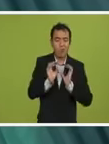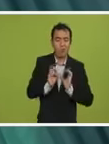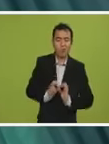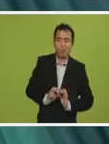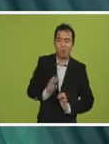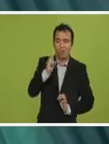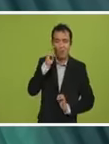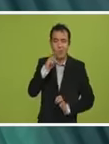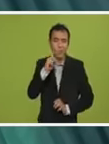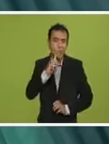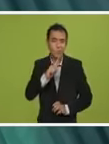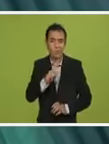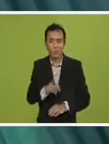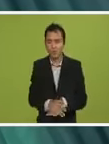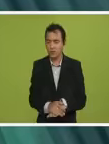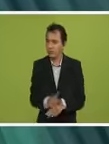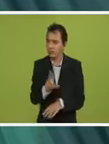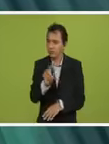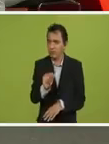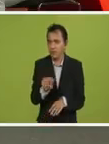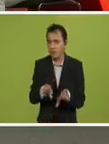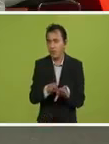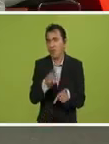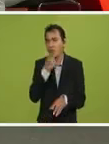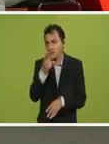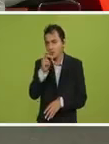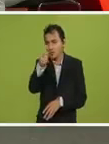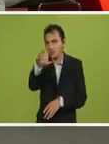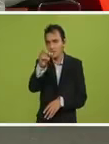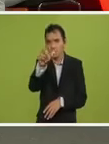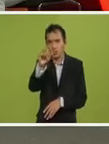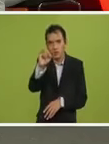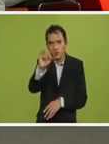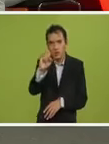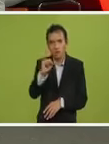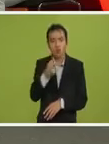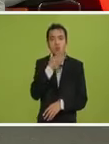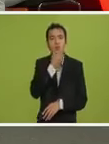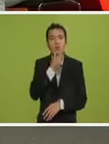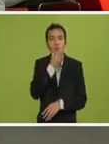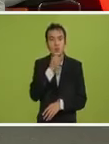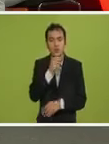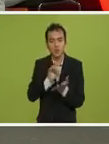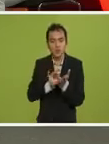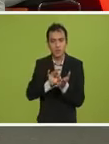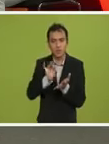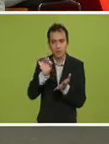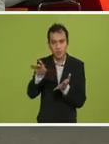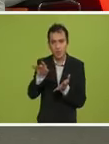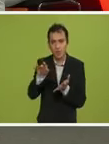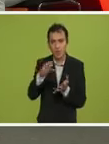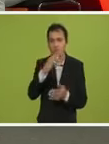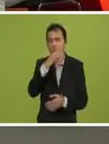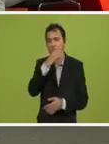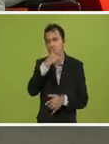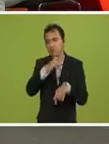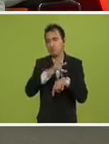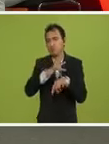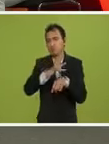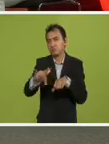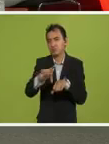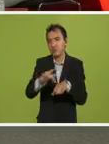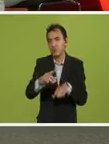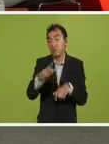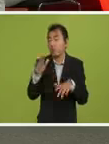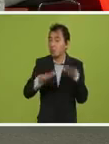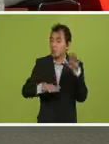mujeres. No es, de como decía Yolli, si es un hombre subiendo fotos desnudo a lo mejor no va a tener tantos likes